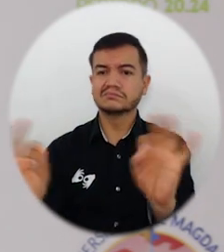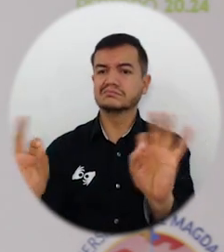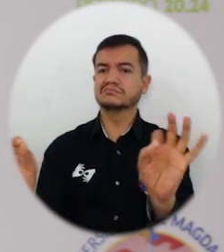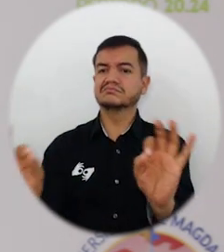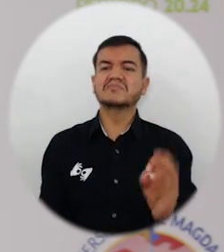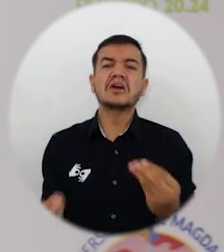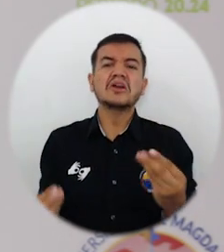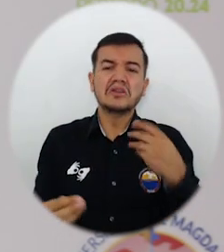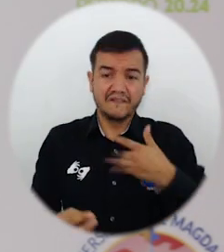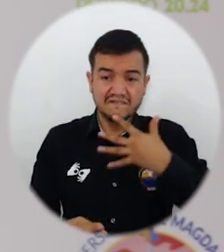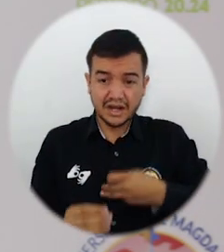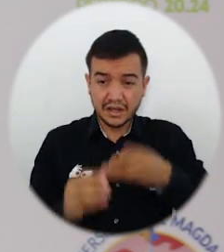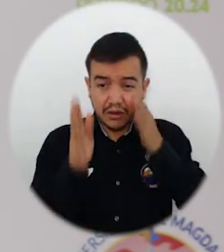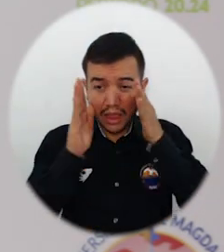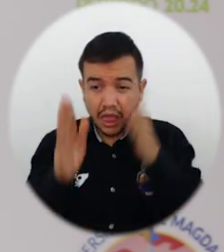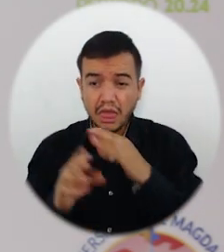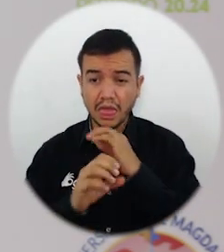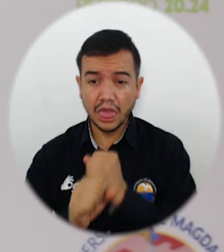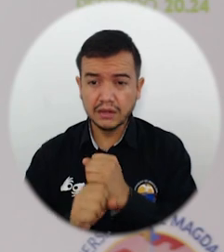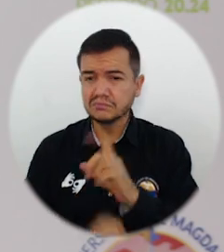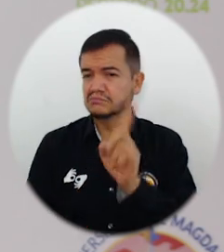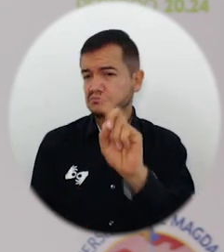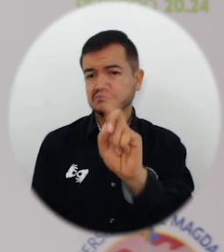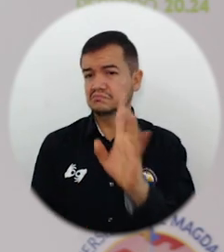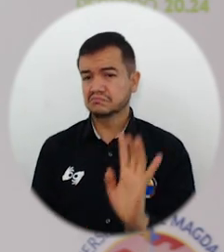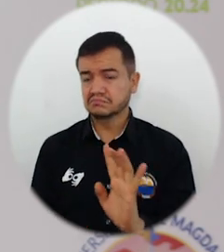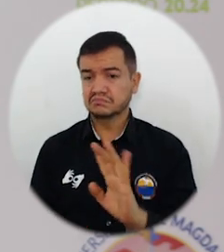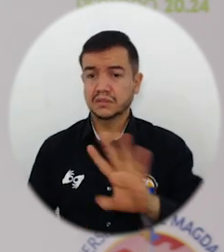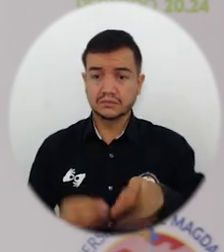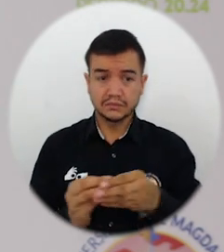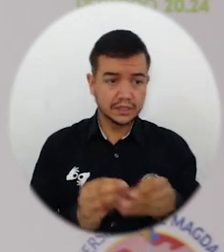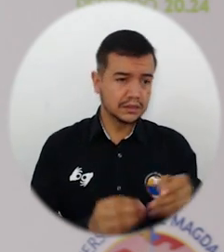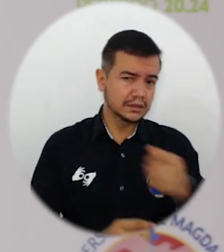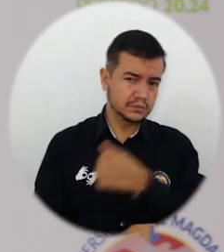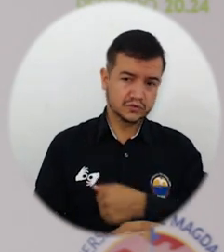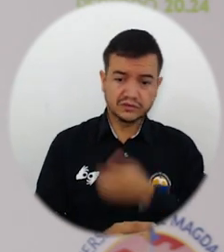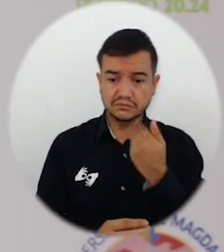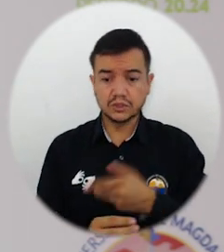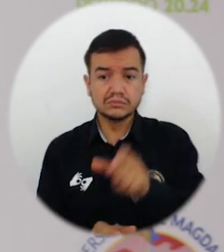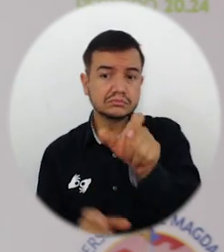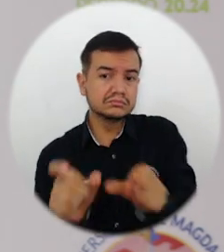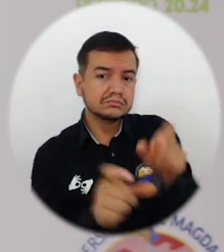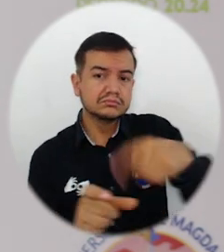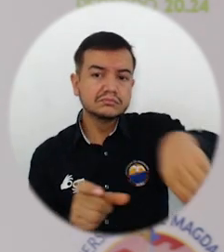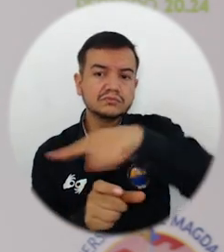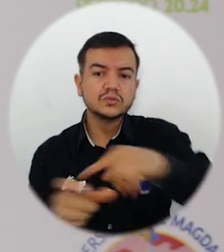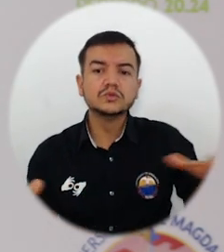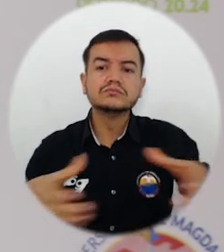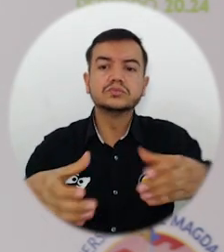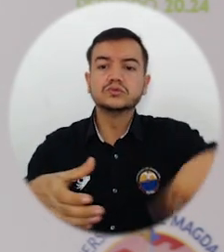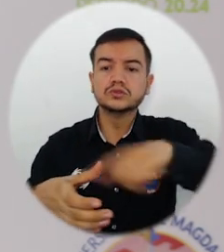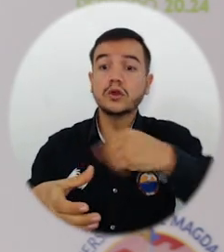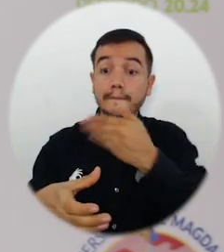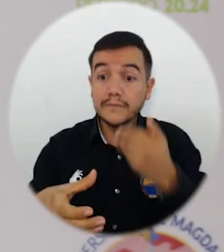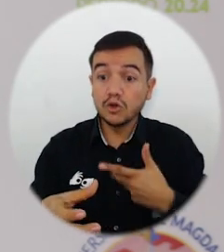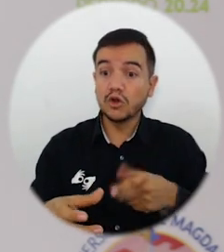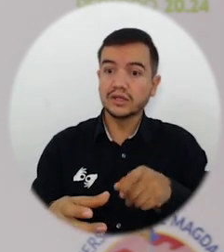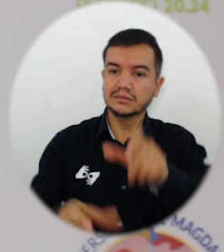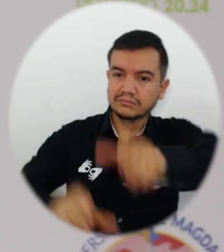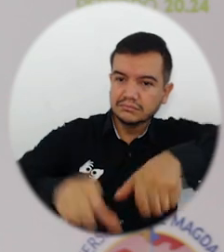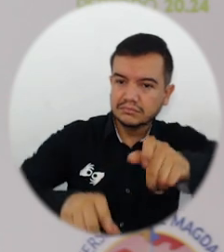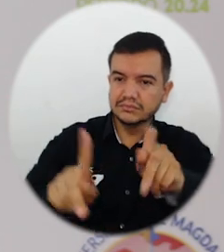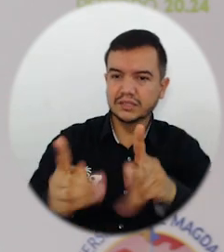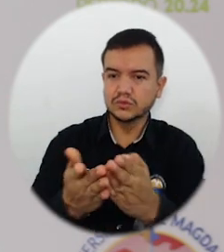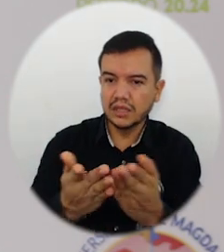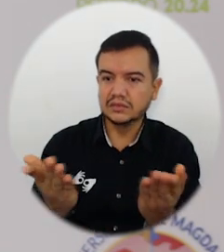informar a nuestros estudiantes, a nuestros profesores, en la medida de lo posible, de manera directa, para compartir mis reflexiones, para compartir